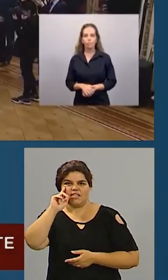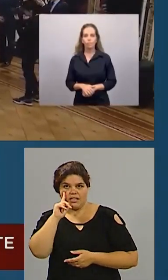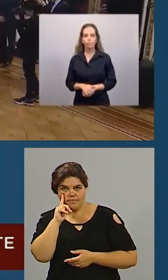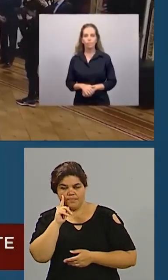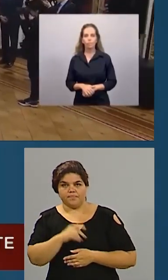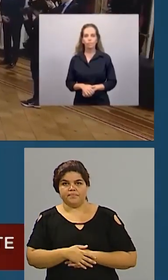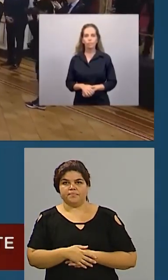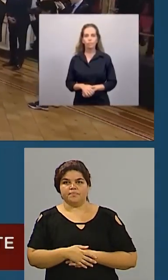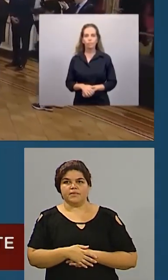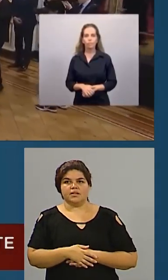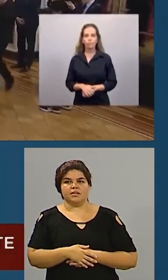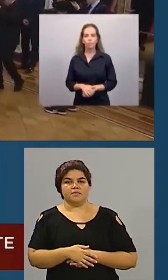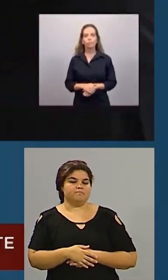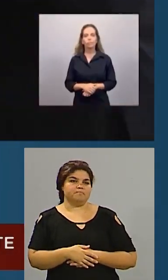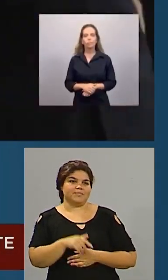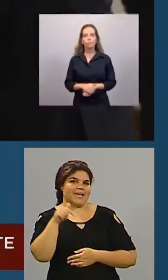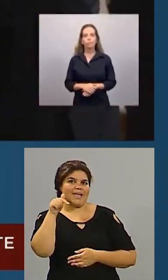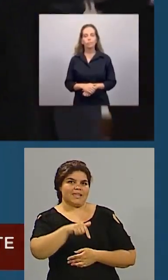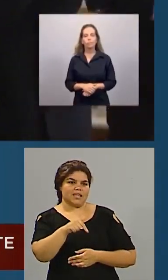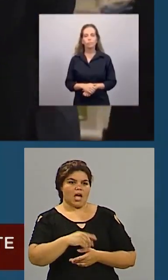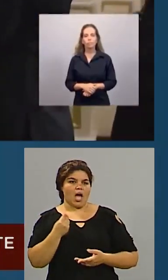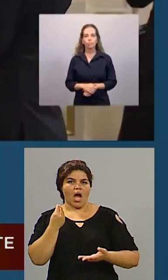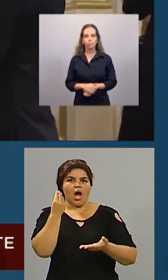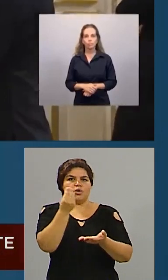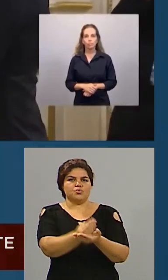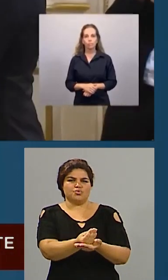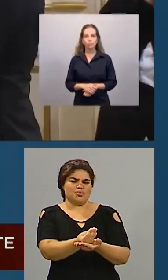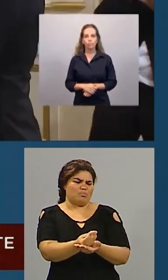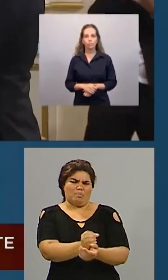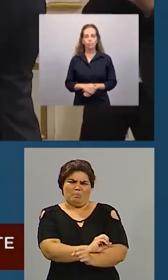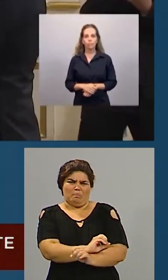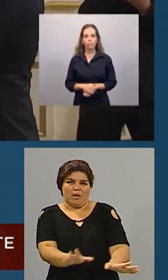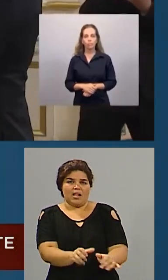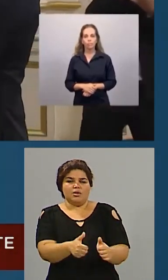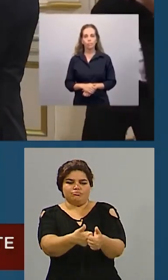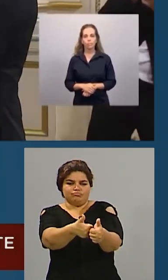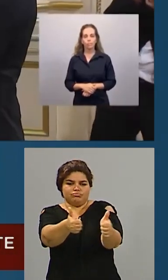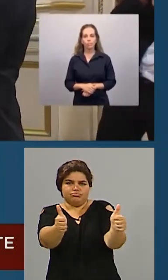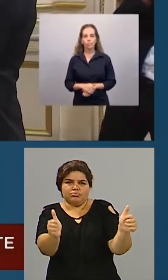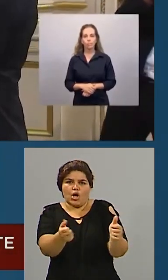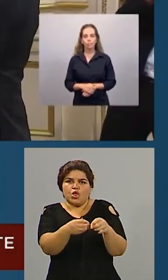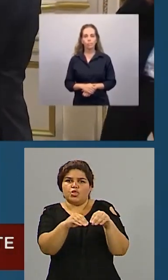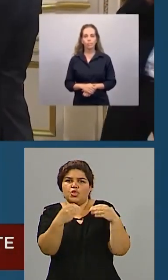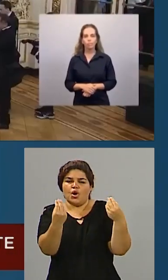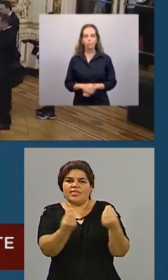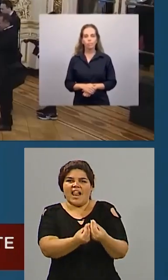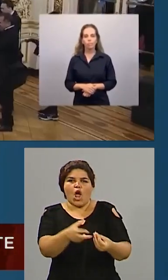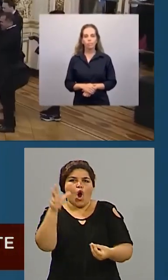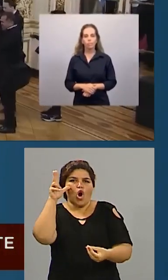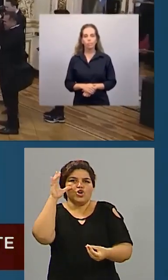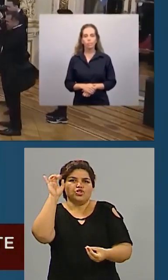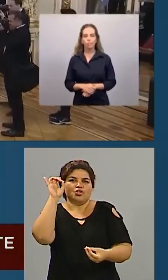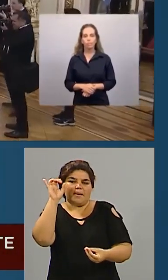sido la asunción más paupérrima. Solo hubo 8 mandatarios extranjeros, en los cuales